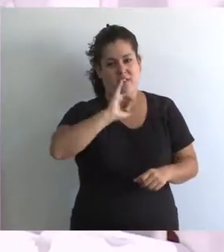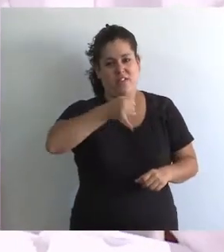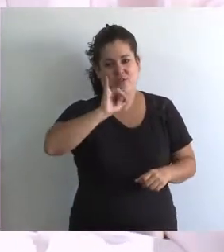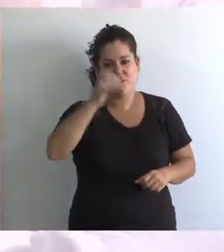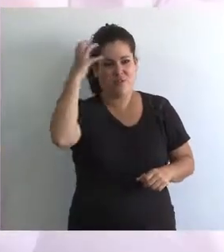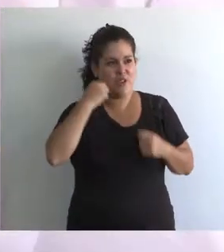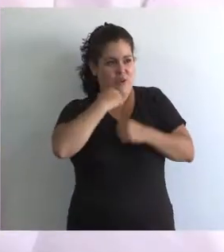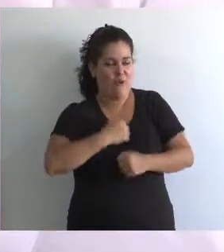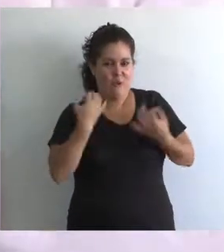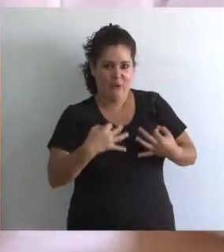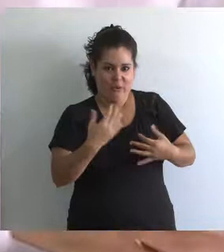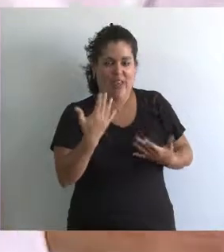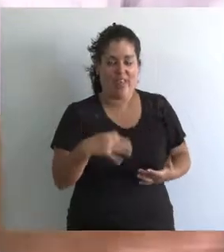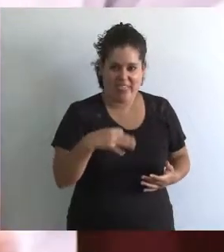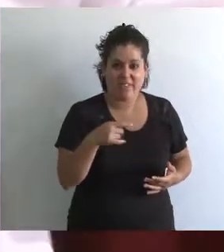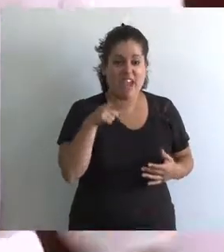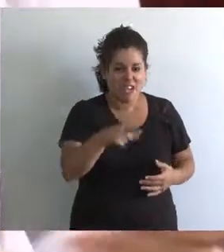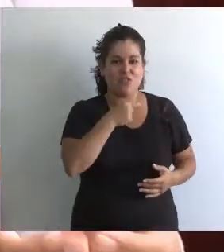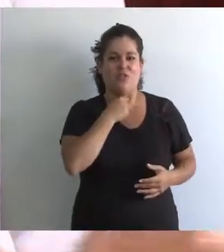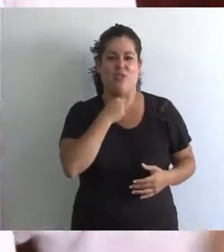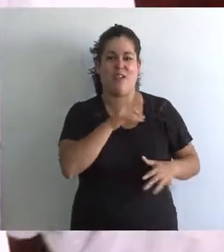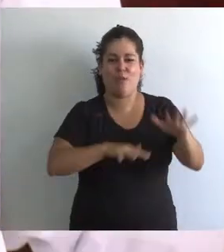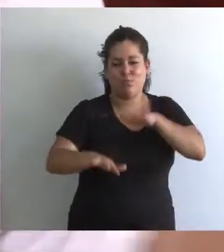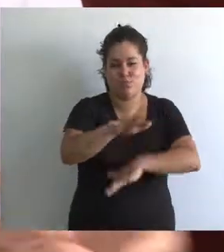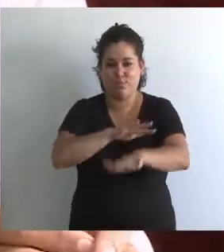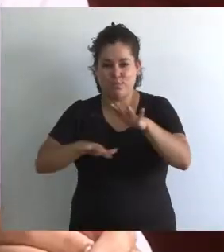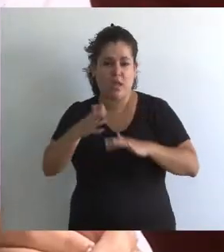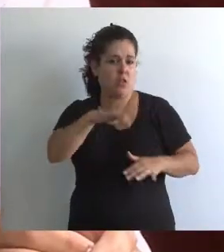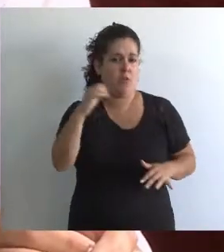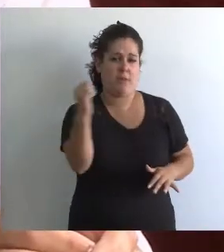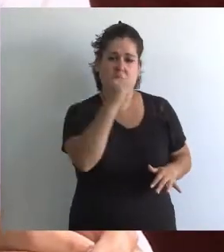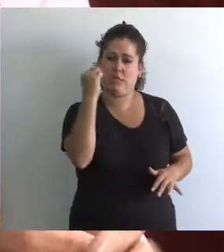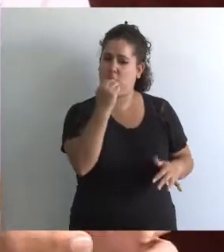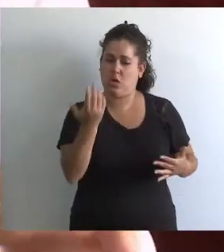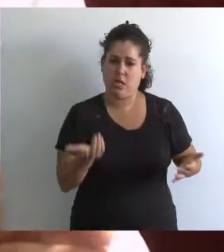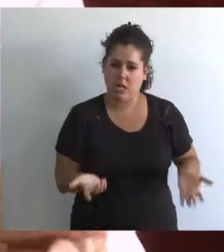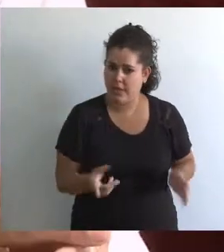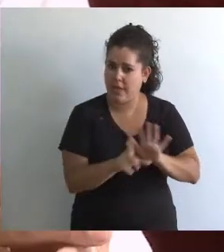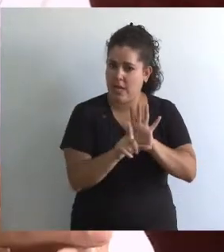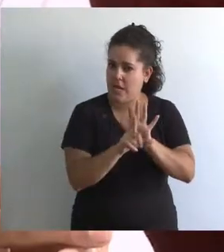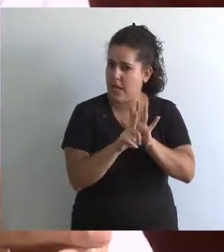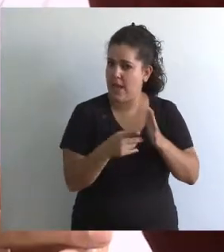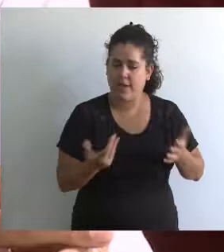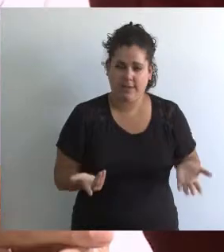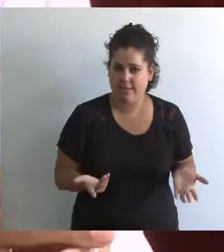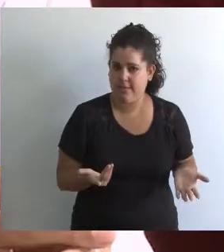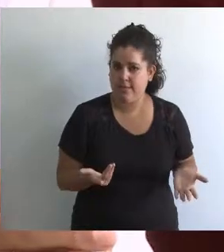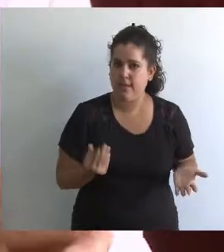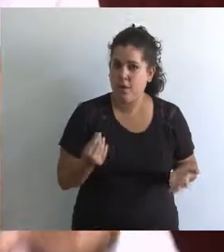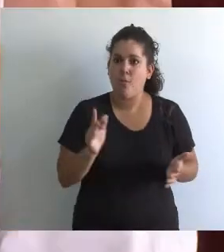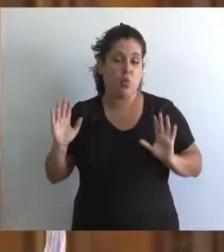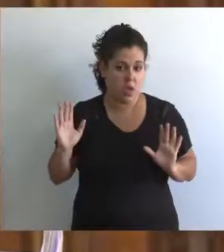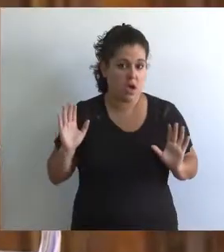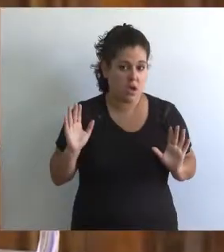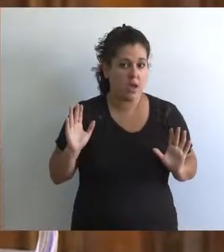bañen después de las actividades deportivas. Eso lo estamos haciendo con los clubes, que lo más importante tal vez es que los constituye